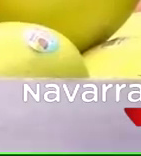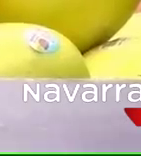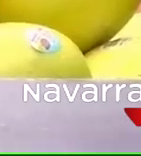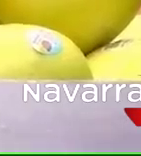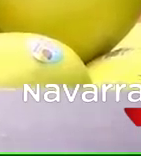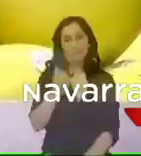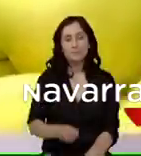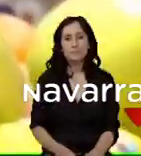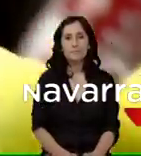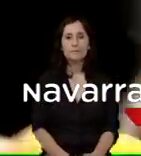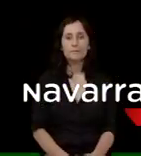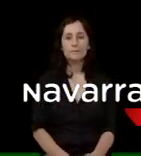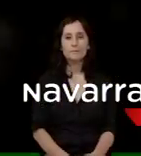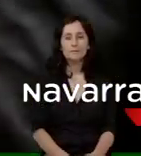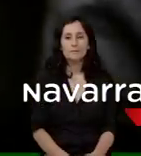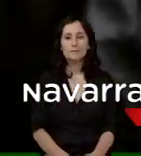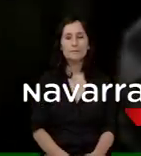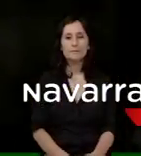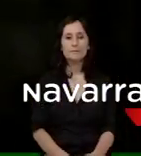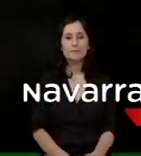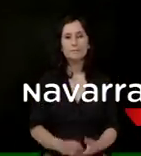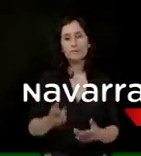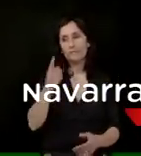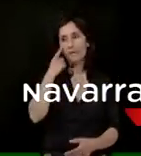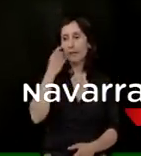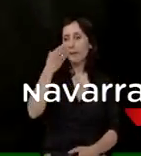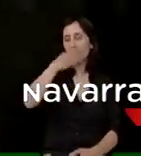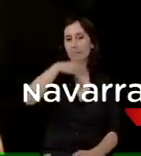Deja el de argueta. Ahora le quita la mozana de argueta.